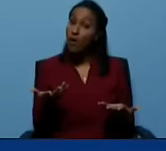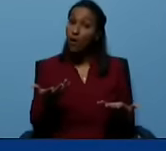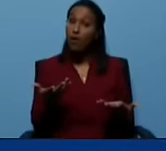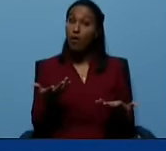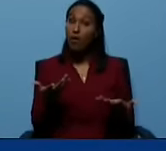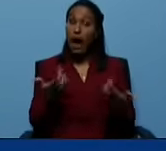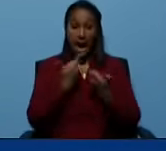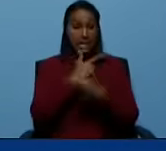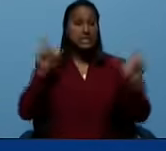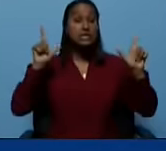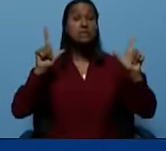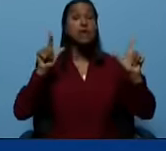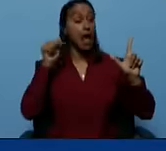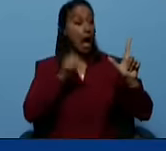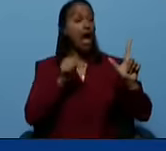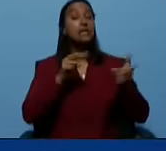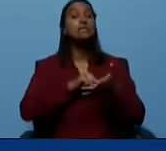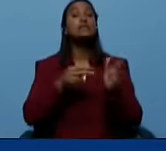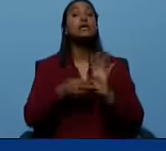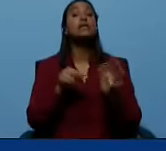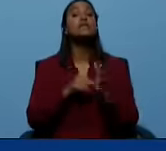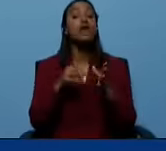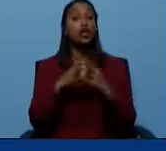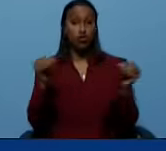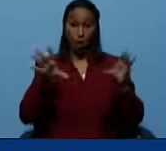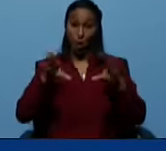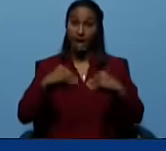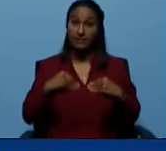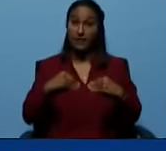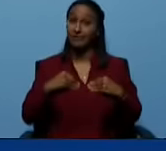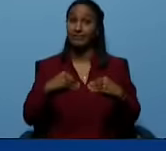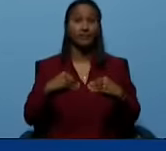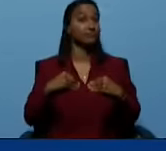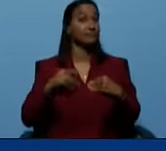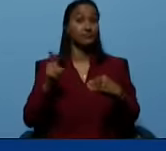Porque hasta las guerras tienen leyes y reglas internacionales.